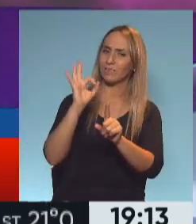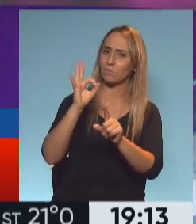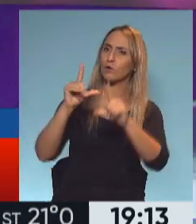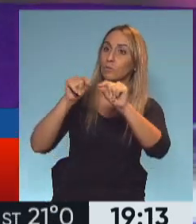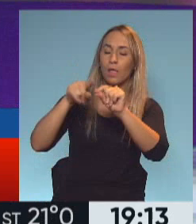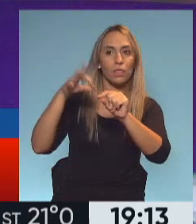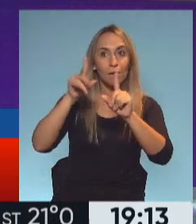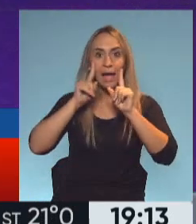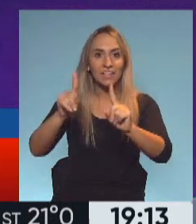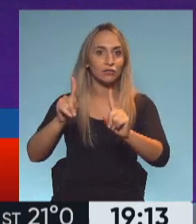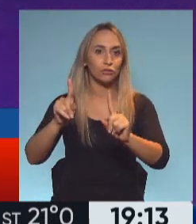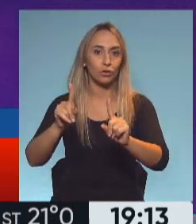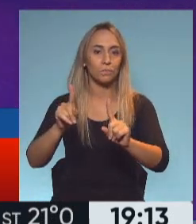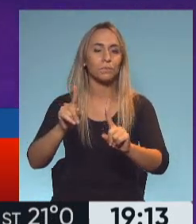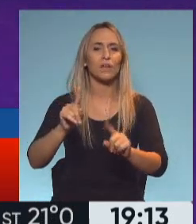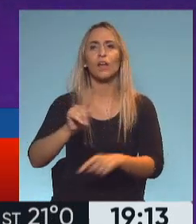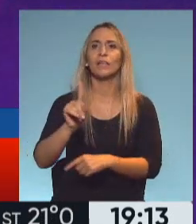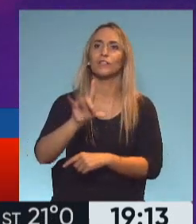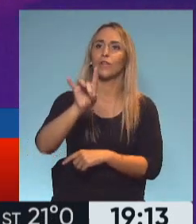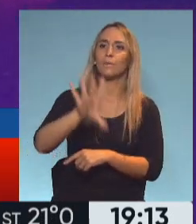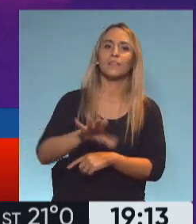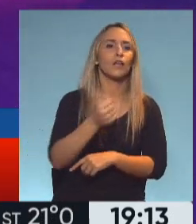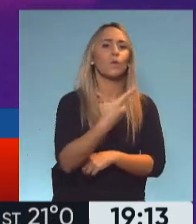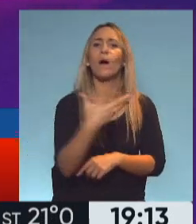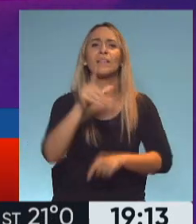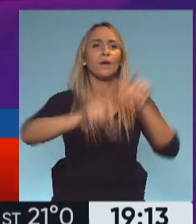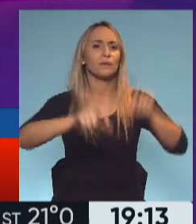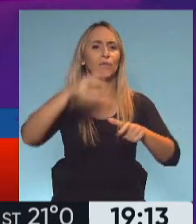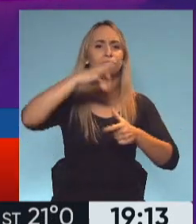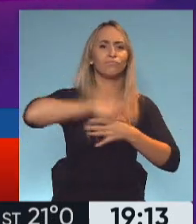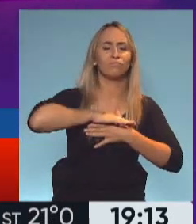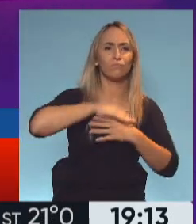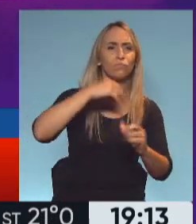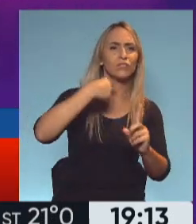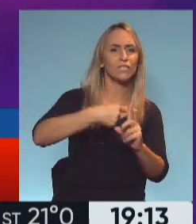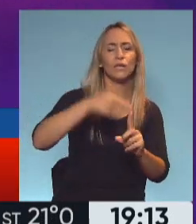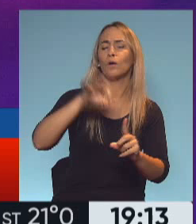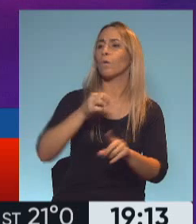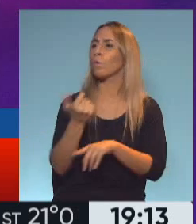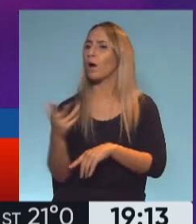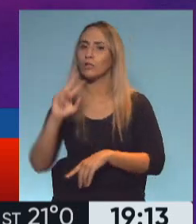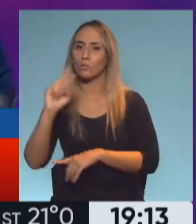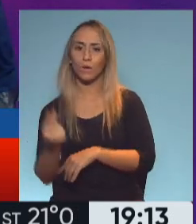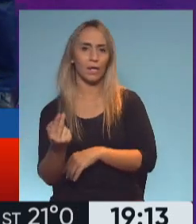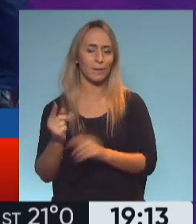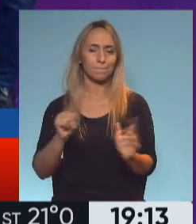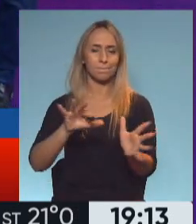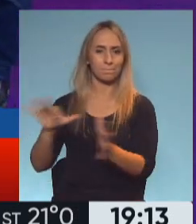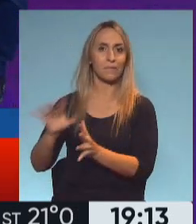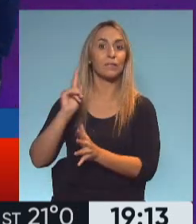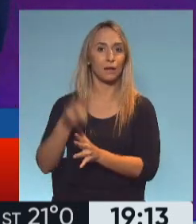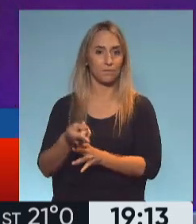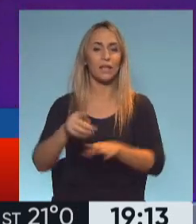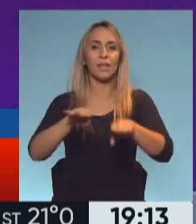doctor. Ya no son solamente los casos y obviamente las muertes, sino además la utilización de las camas de